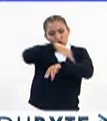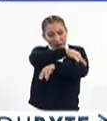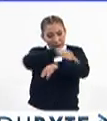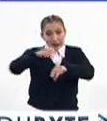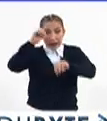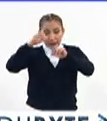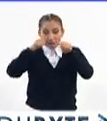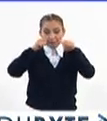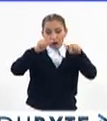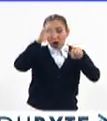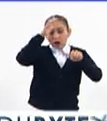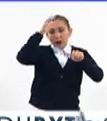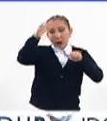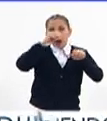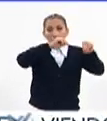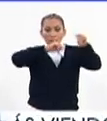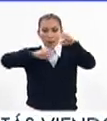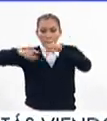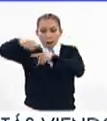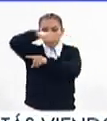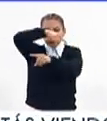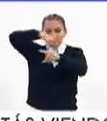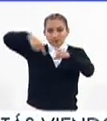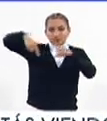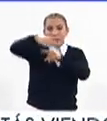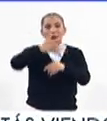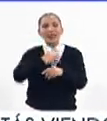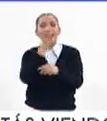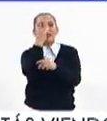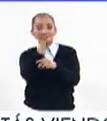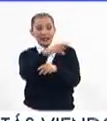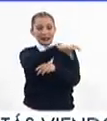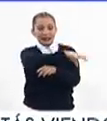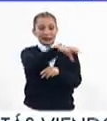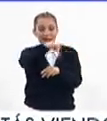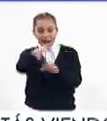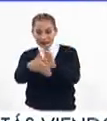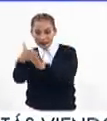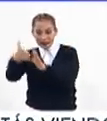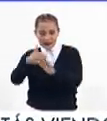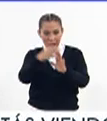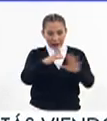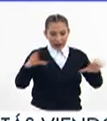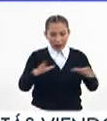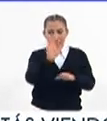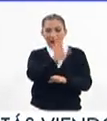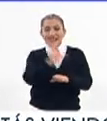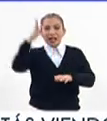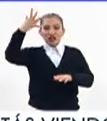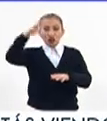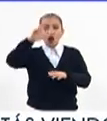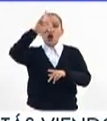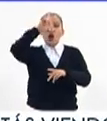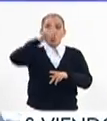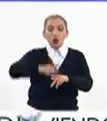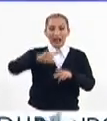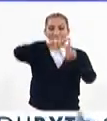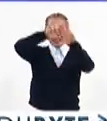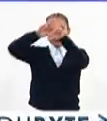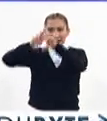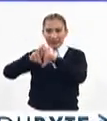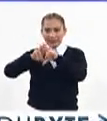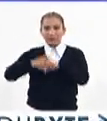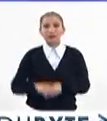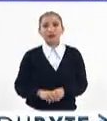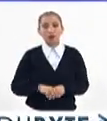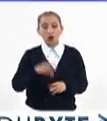diseño se centra en el concepto de movimiento orbital. Contará con 3 principales construcciones que asemejan al Sol, la Luna y las